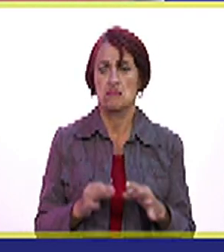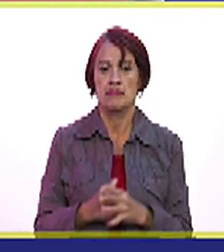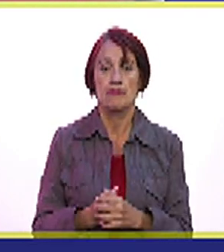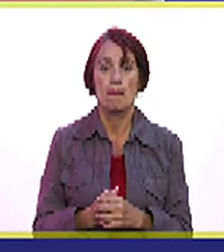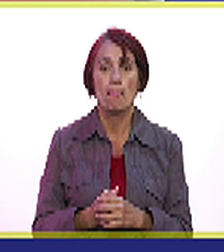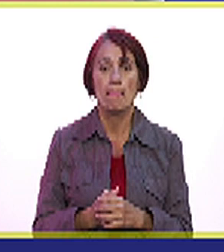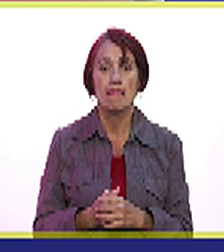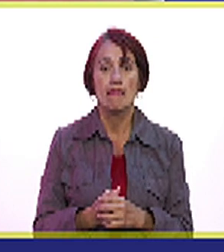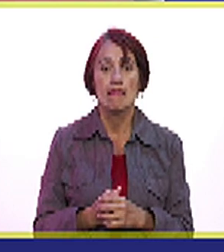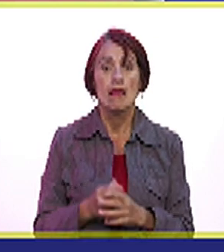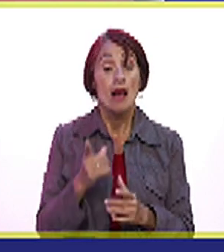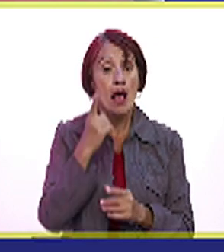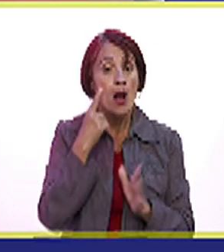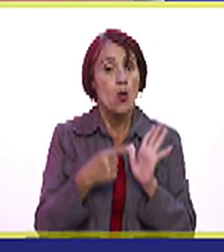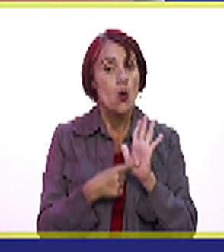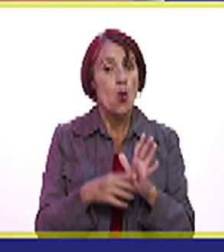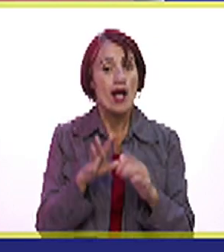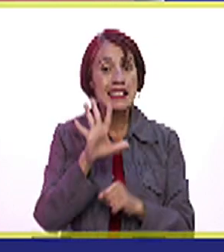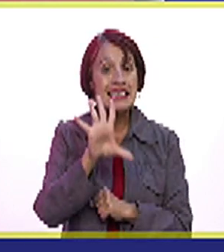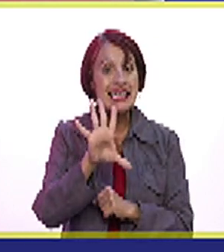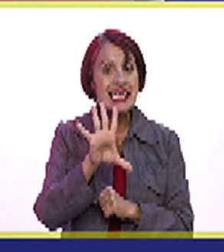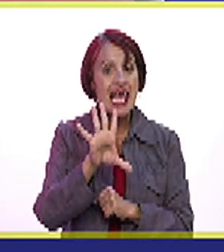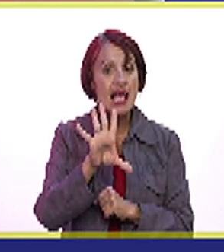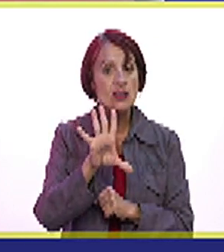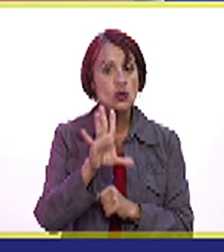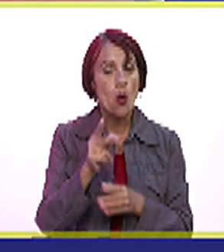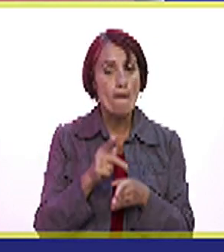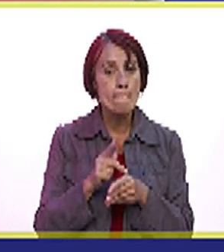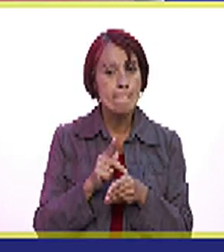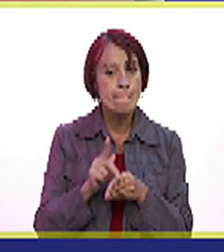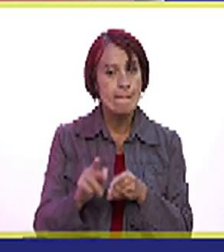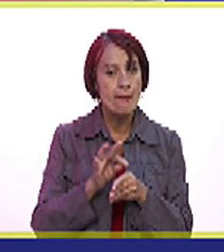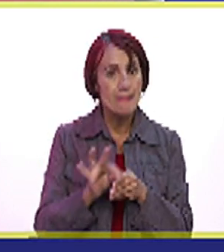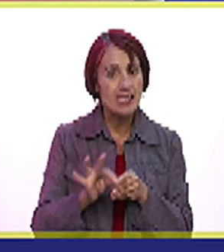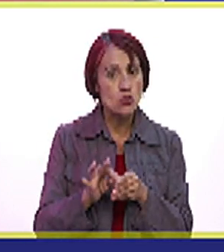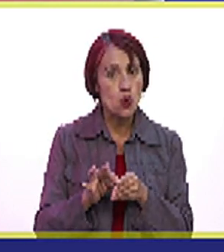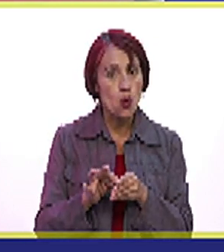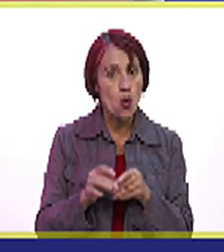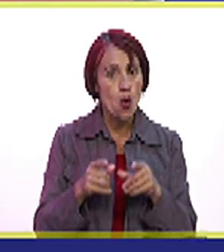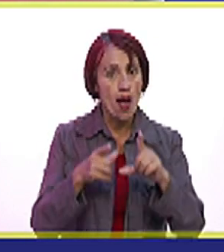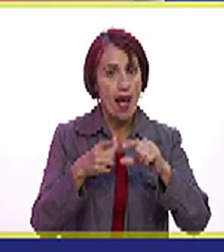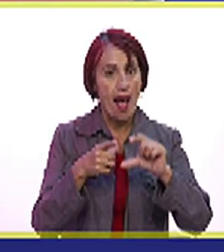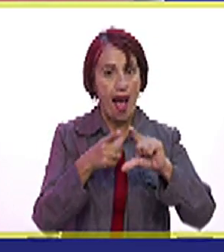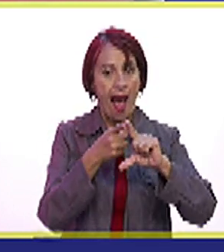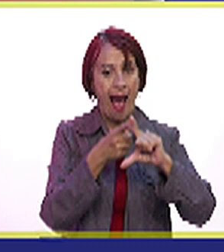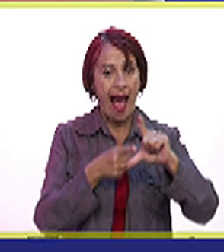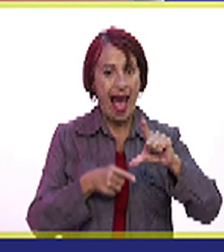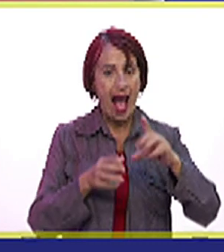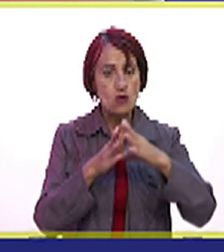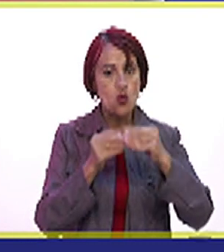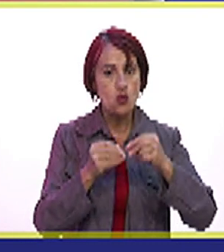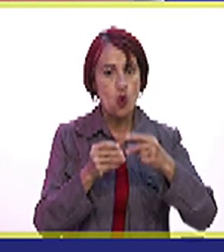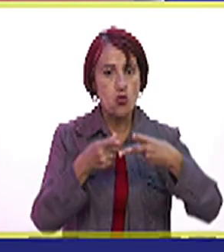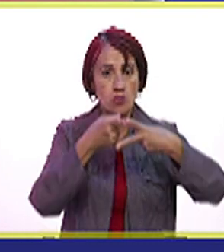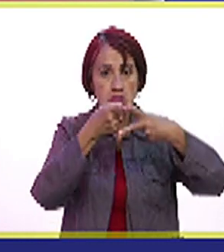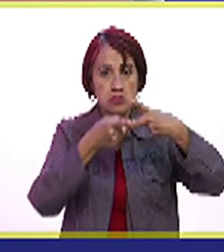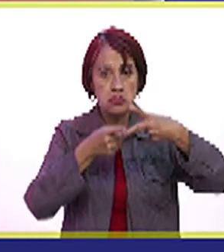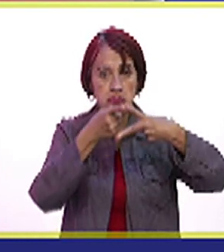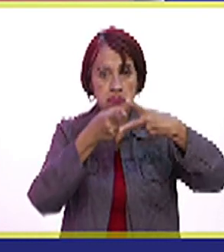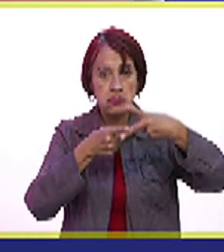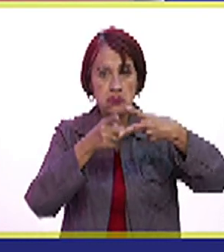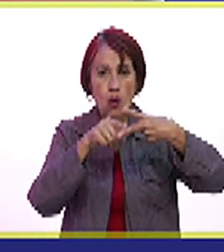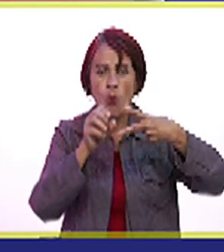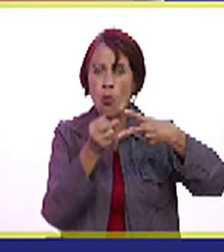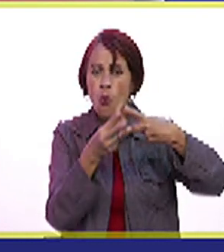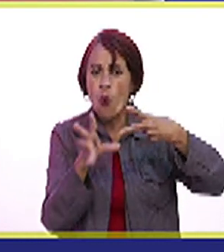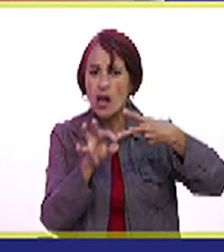Desde un faro colocado a 500 metros sobre el nivel del mar, el ángulo de presión de un barco es de 65 grados. ¿A qué distancia